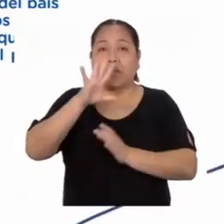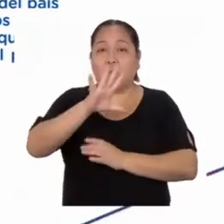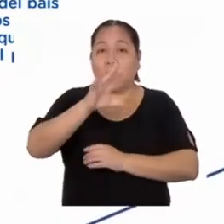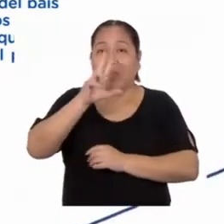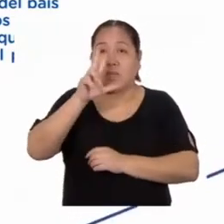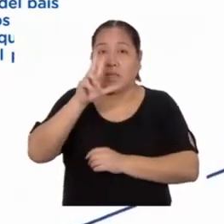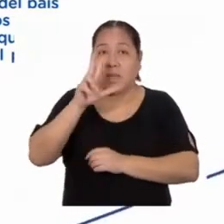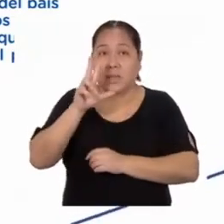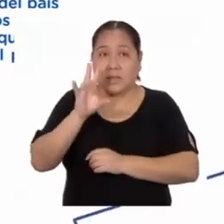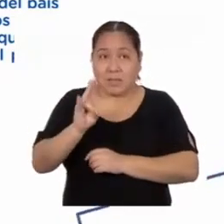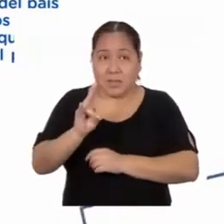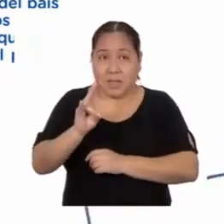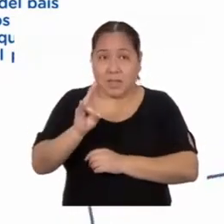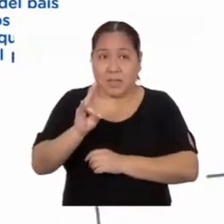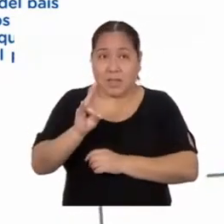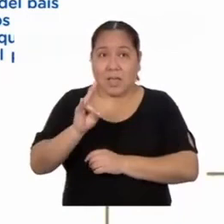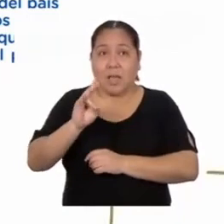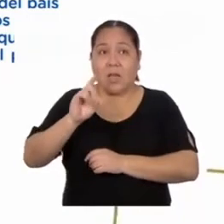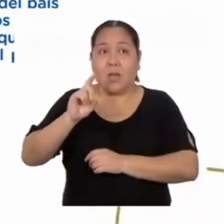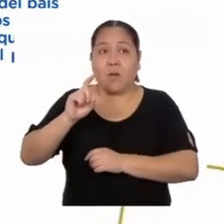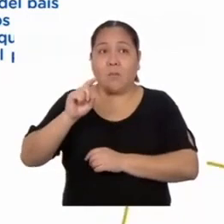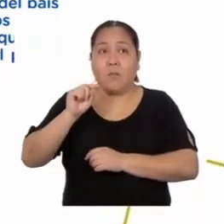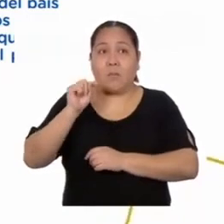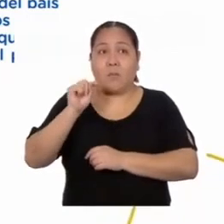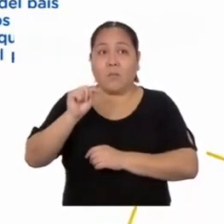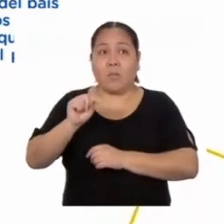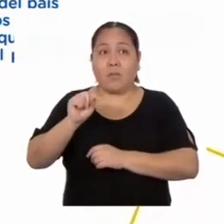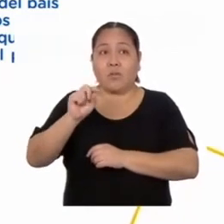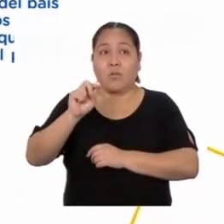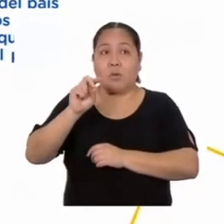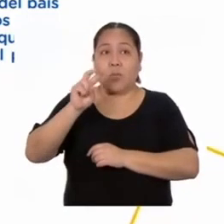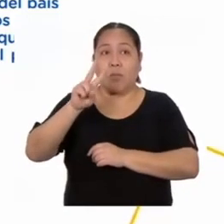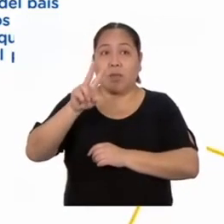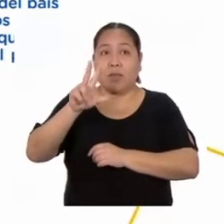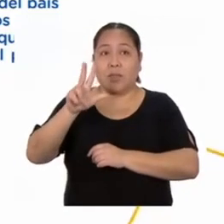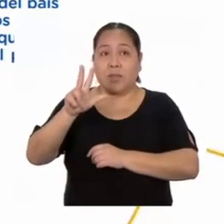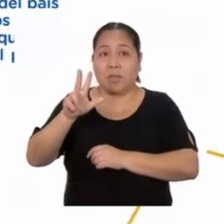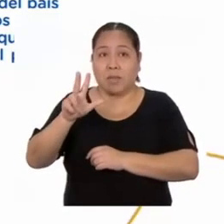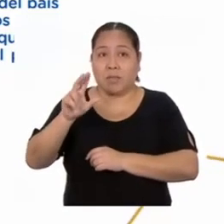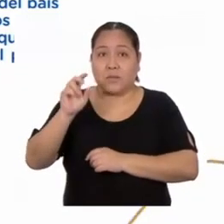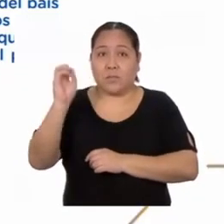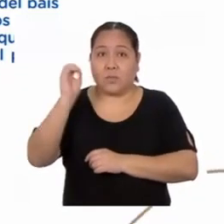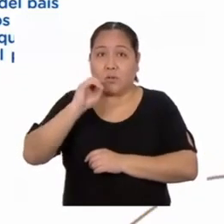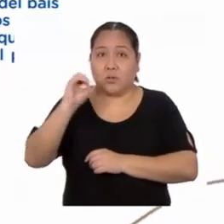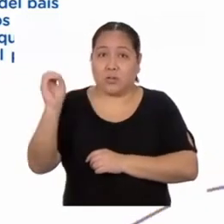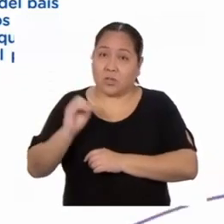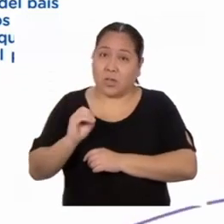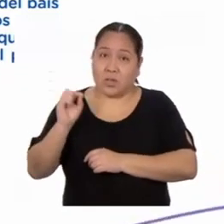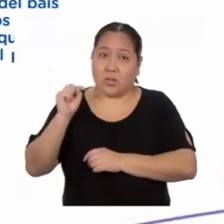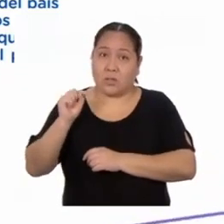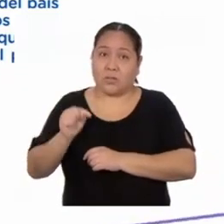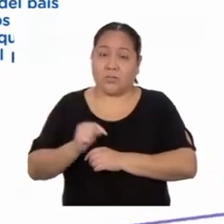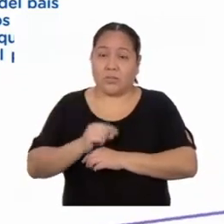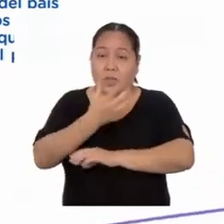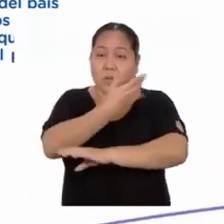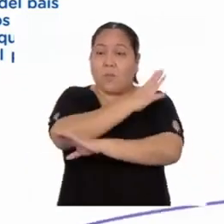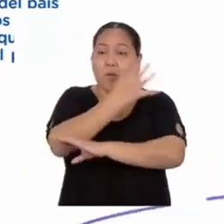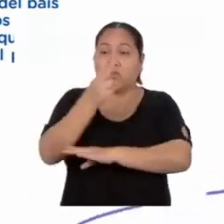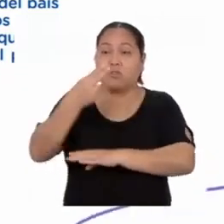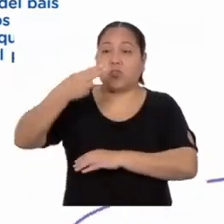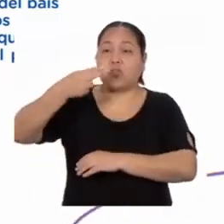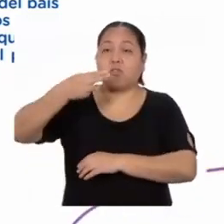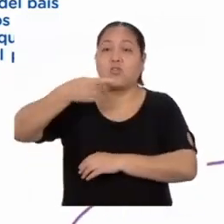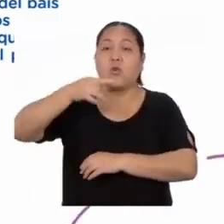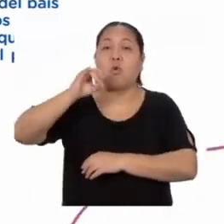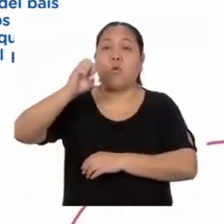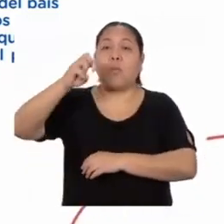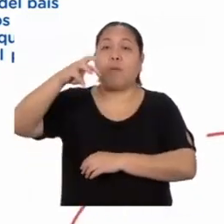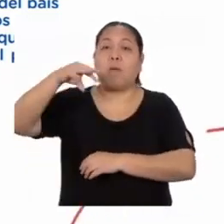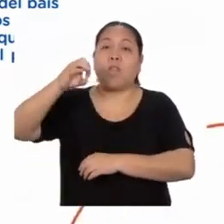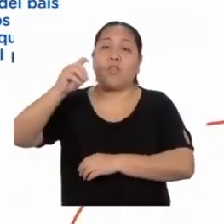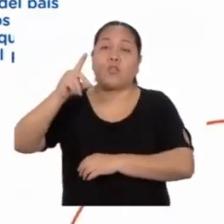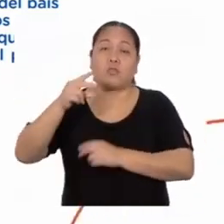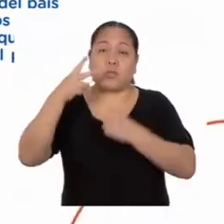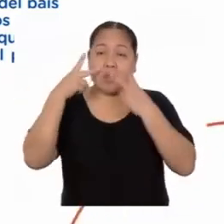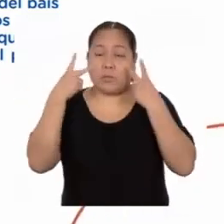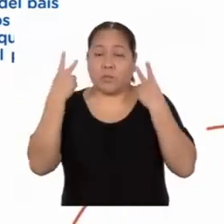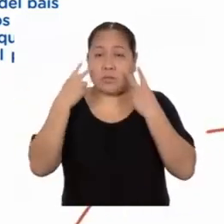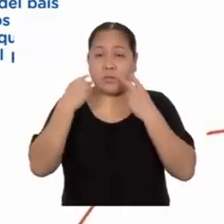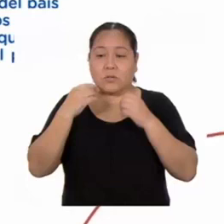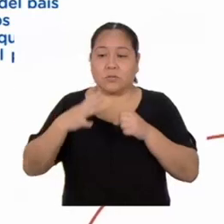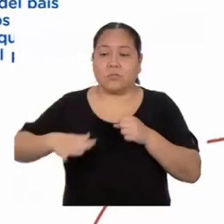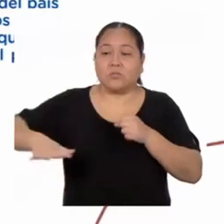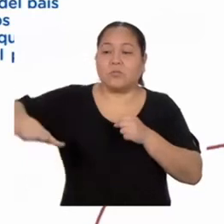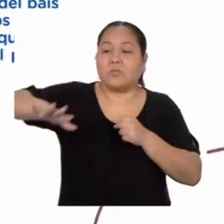57.3% del territorio nacional. Se clasifican de manera general en bosques húmedos amazónicos, que cubren